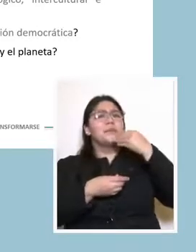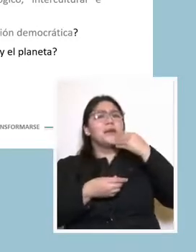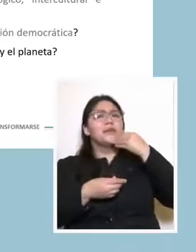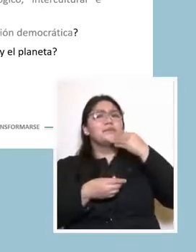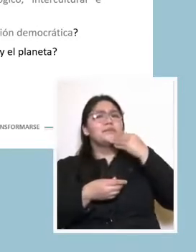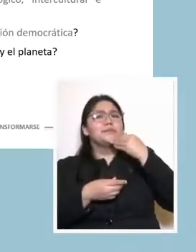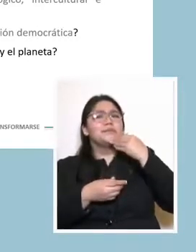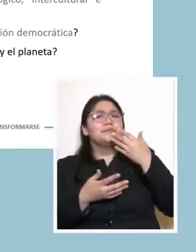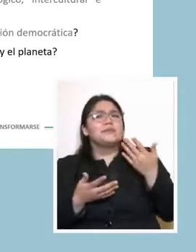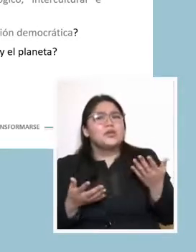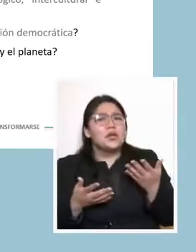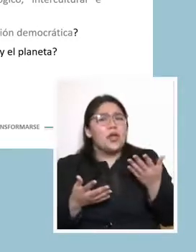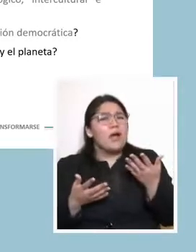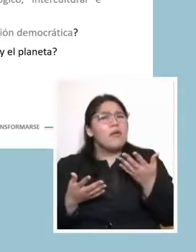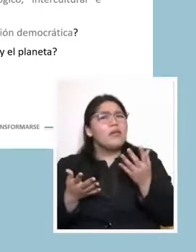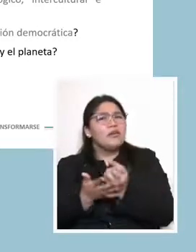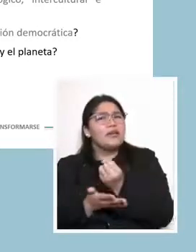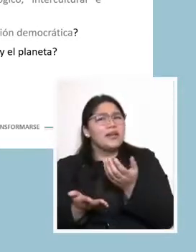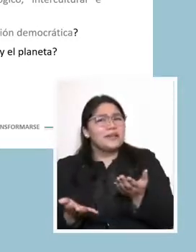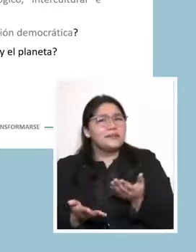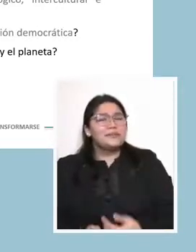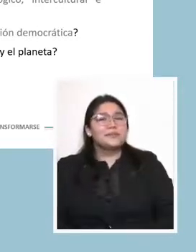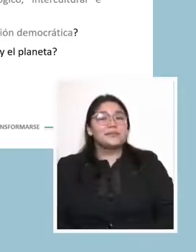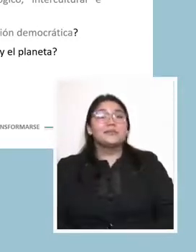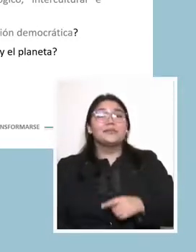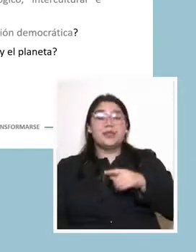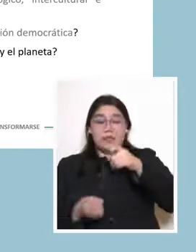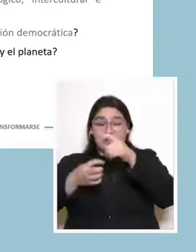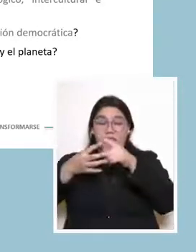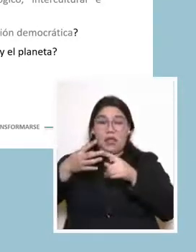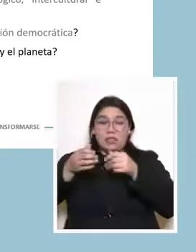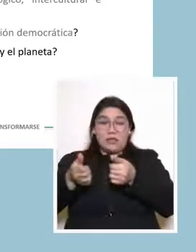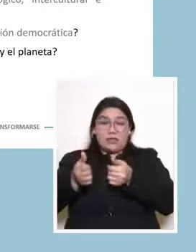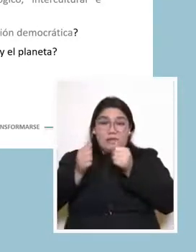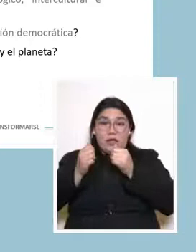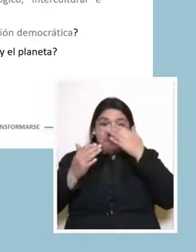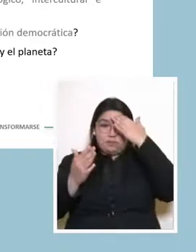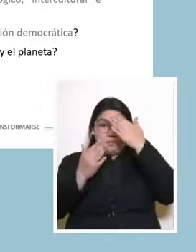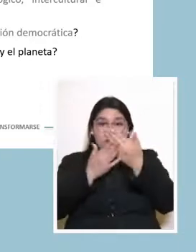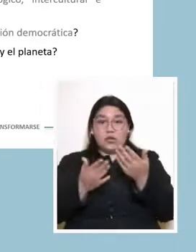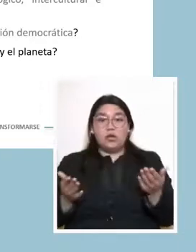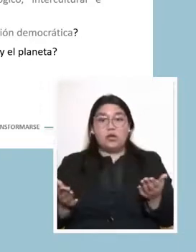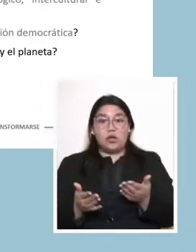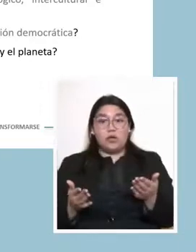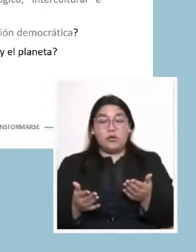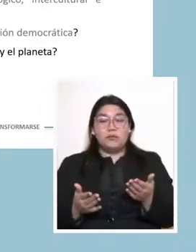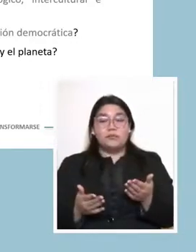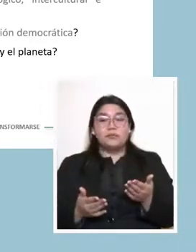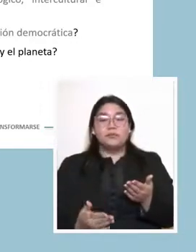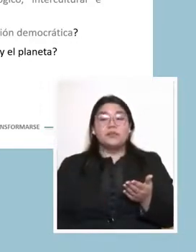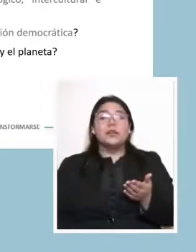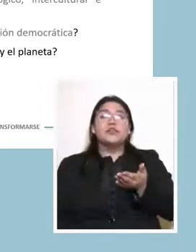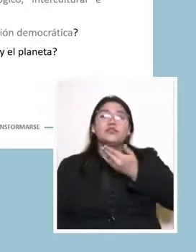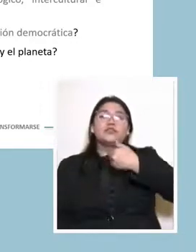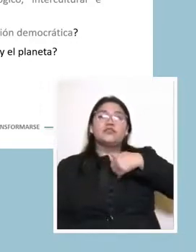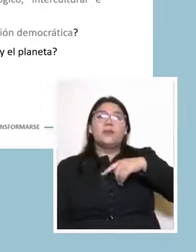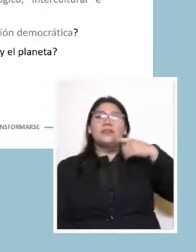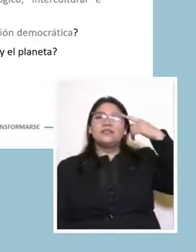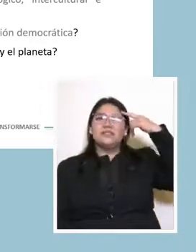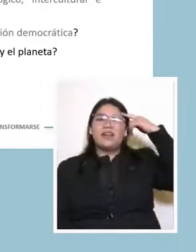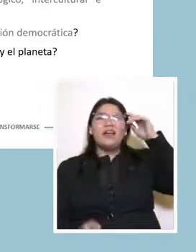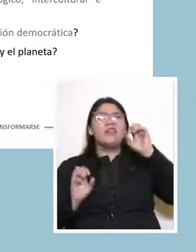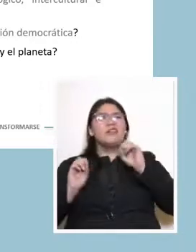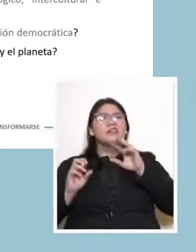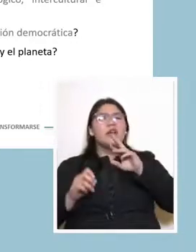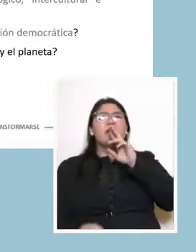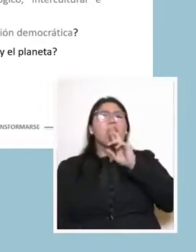Para hacer frente a esos desafíos, nos hace sentido entender que la educación no puede limitarse con reaccionar. El